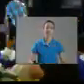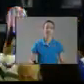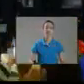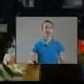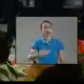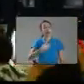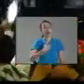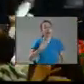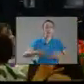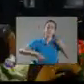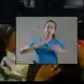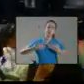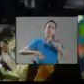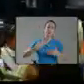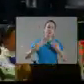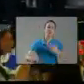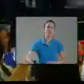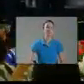Me gozaré,